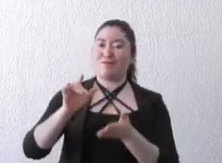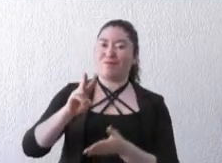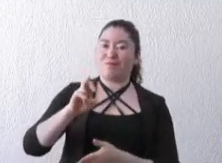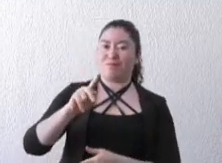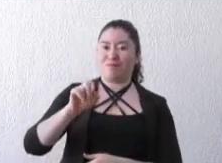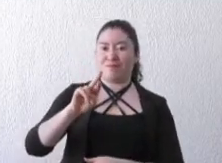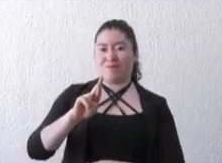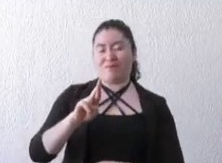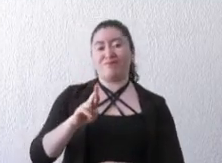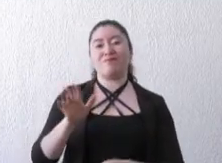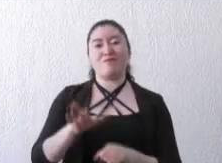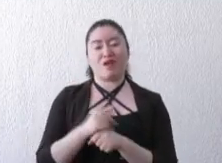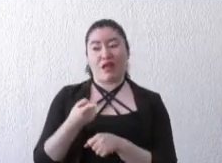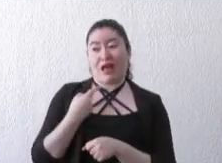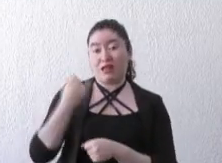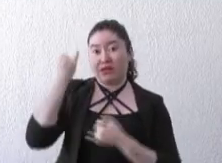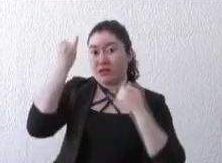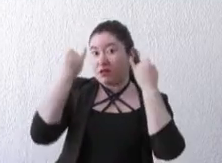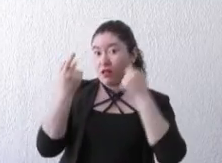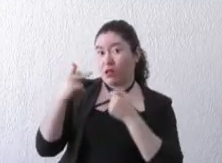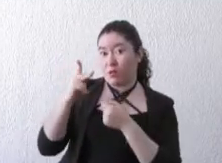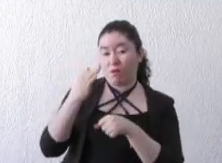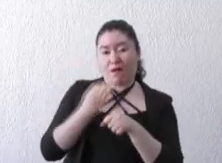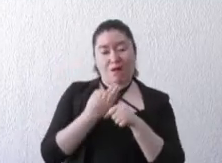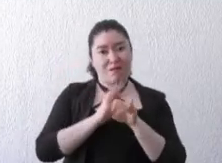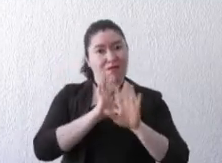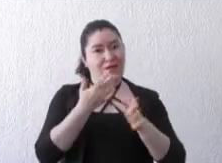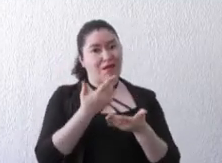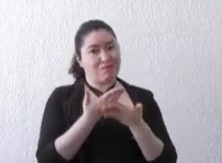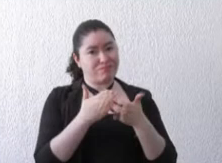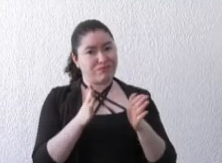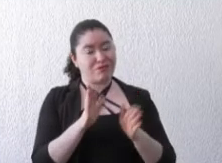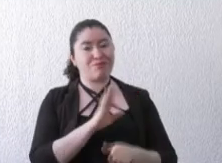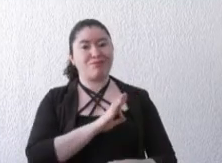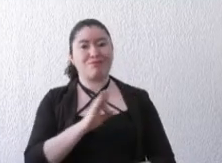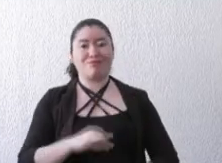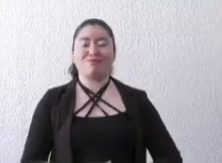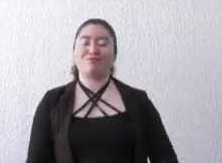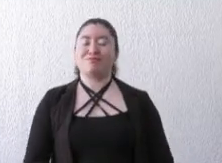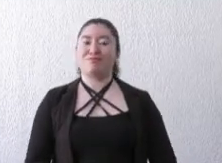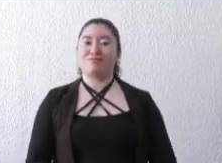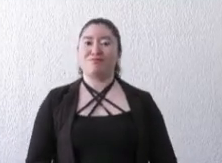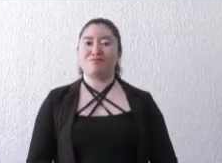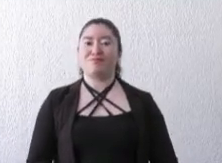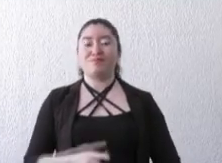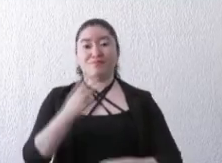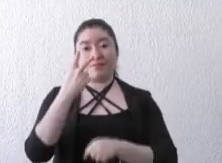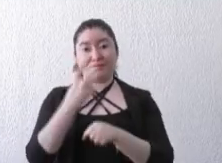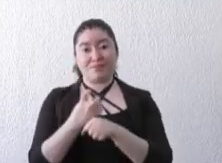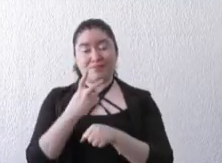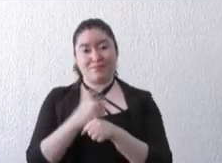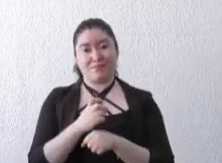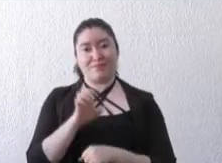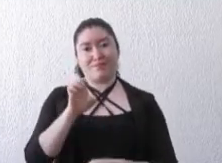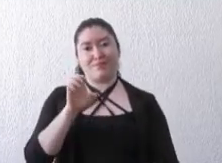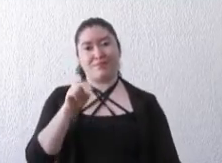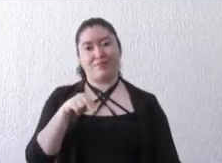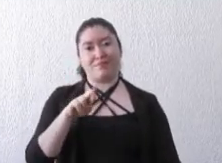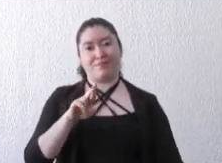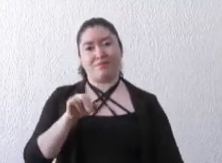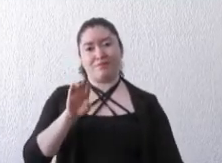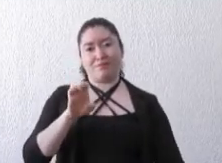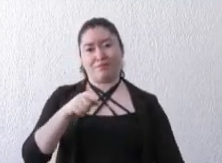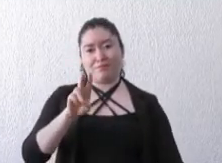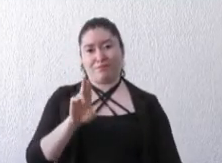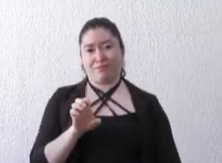tuviste entonces lo que nos lleva a este momento. Segundo, a Enrique Norten, que como